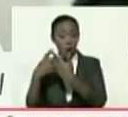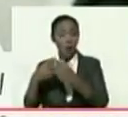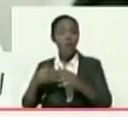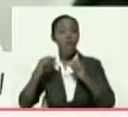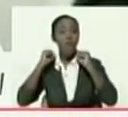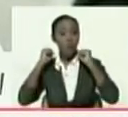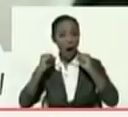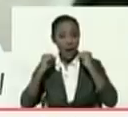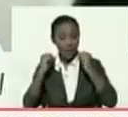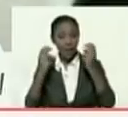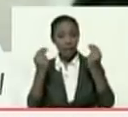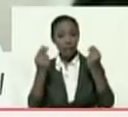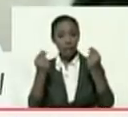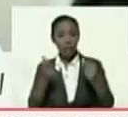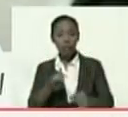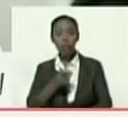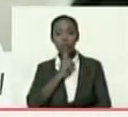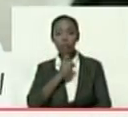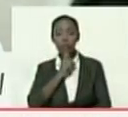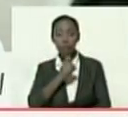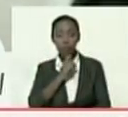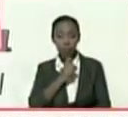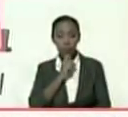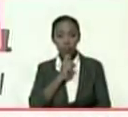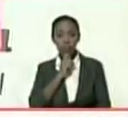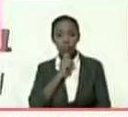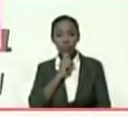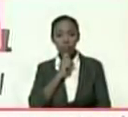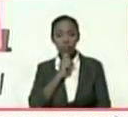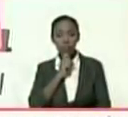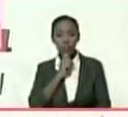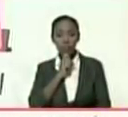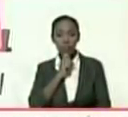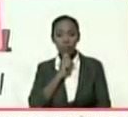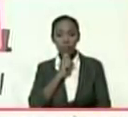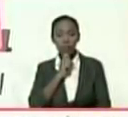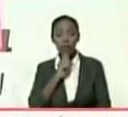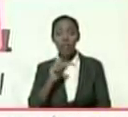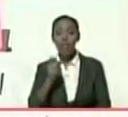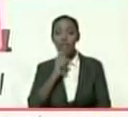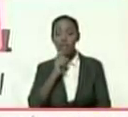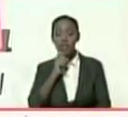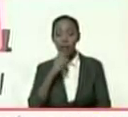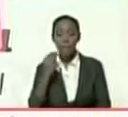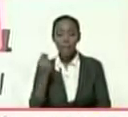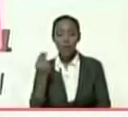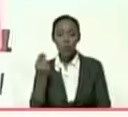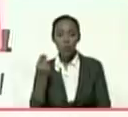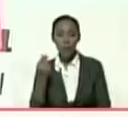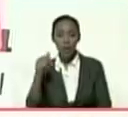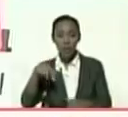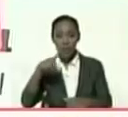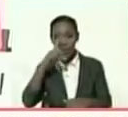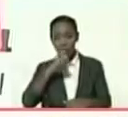económica, batiendo récord en déficit presupuestario este año.